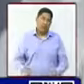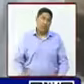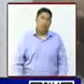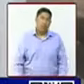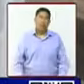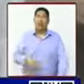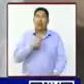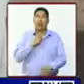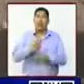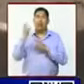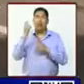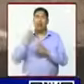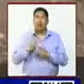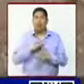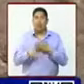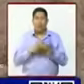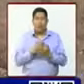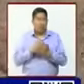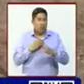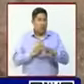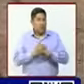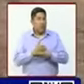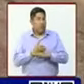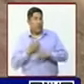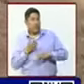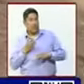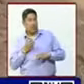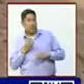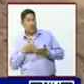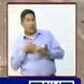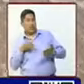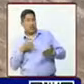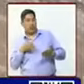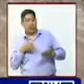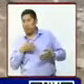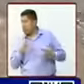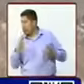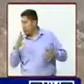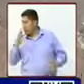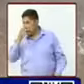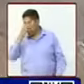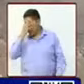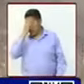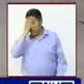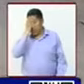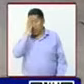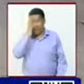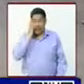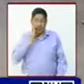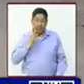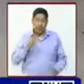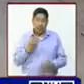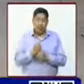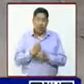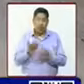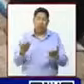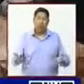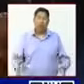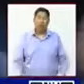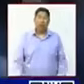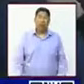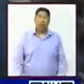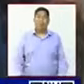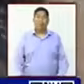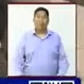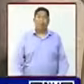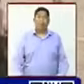Nos afecta a todos porque no hay paso, no podemos pasar carga, mercadería y no tenemos laburo porque en el río. A veces